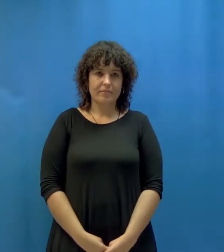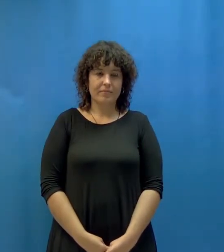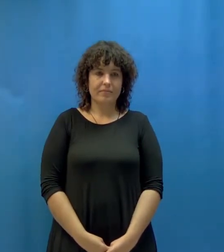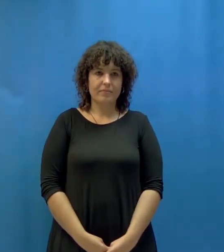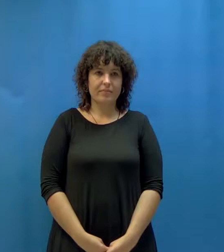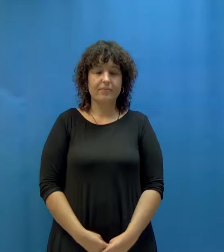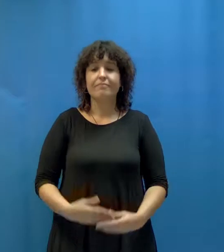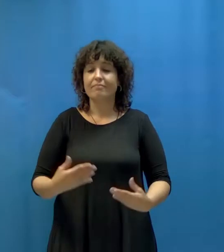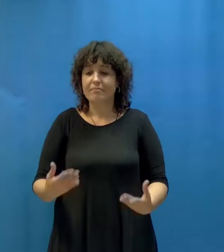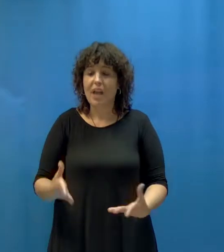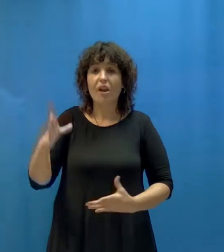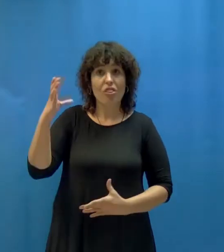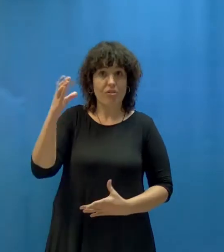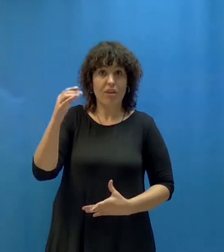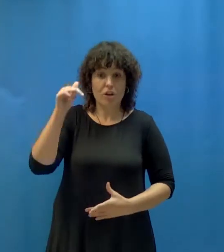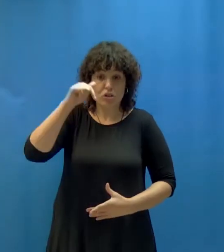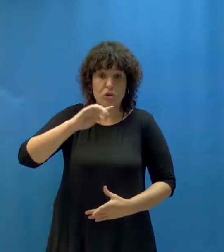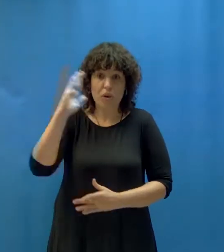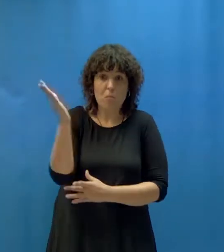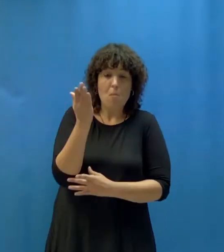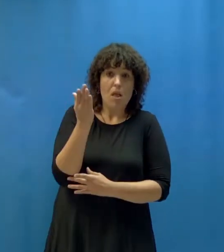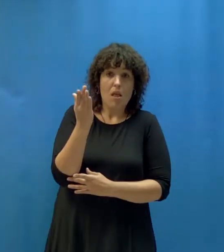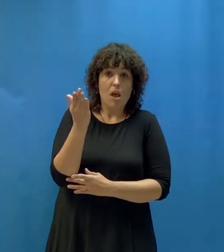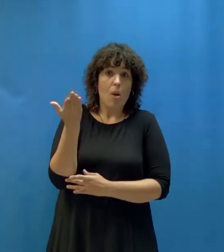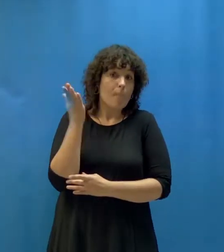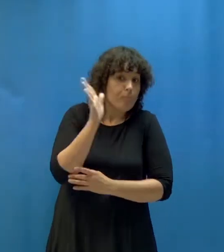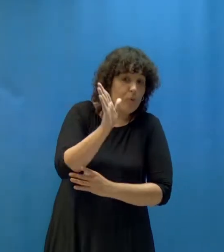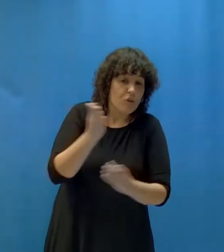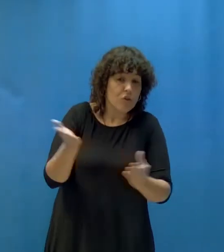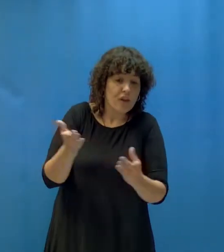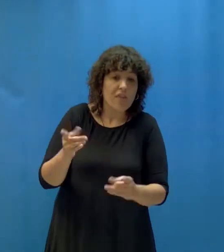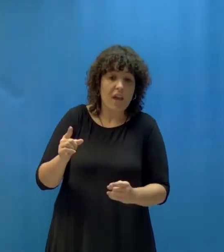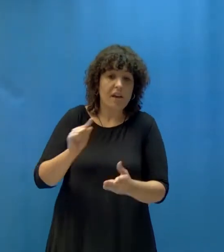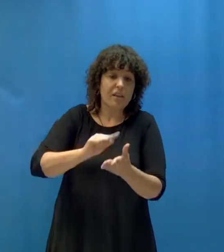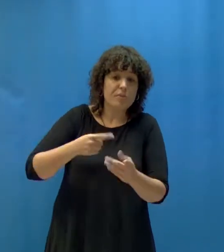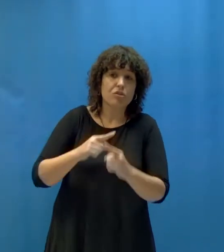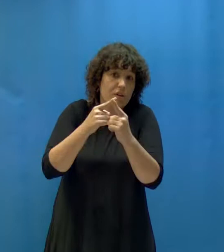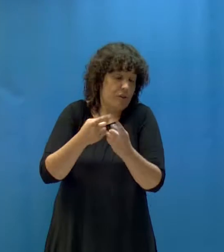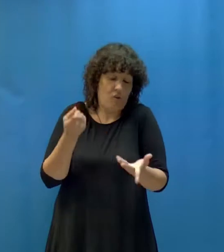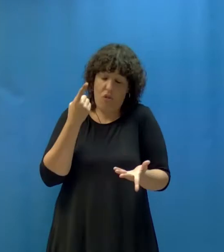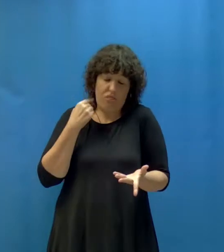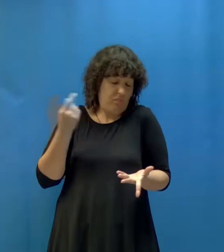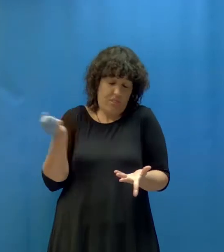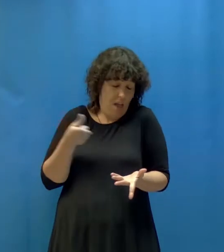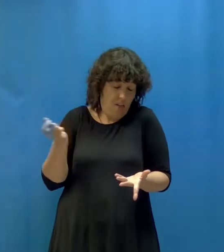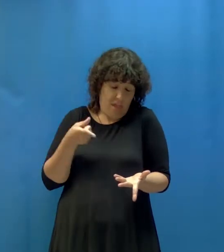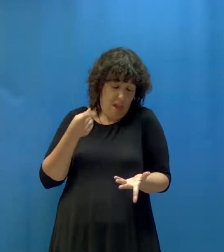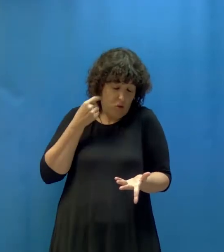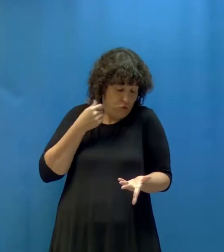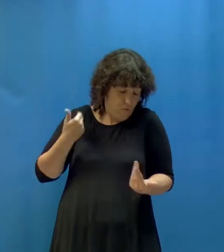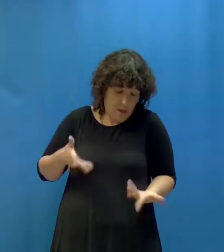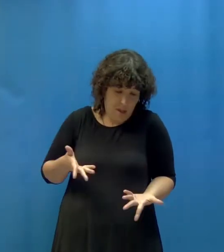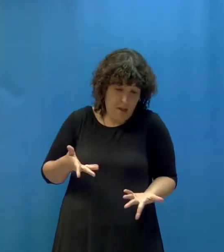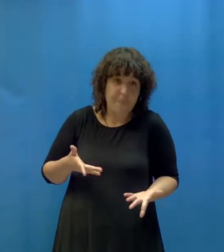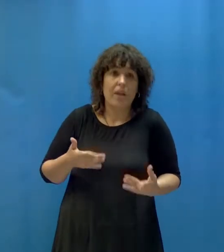Bé, Ciudadanos ens presenten avui una moció d'urgència per despatx extraordinari, com és habitual en ells, per a una actuació que en aquest cas ja està prevista